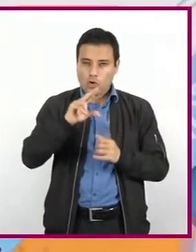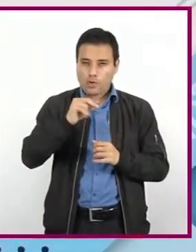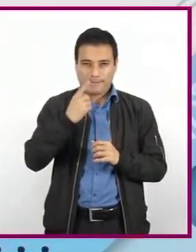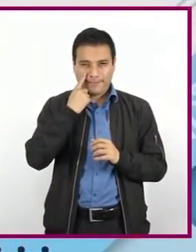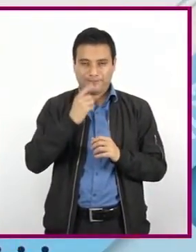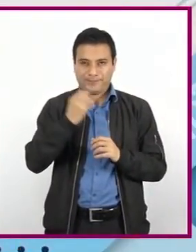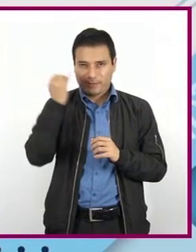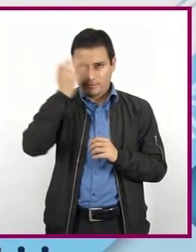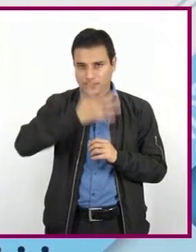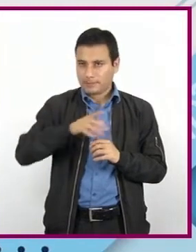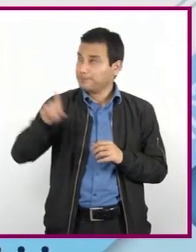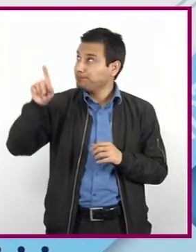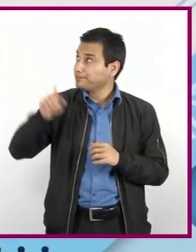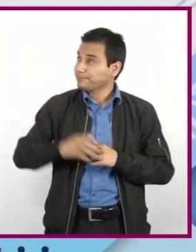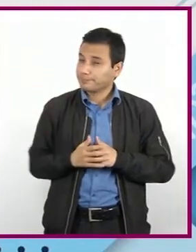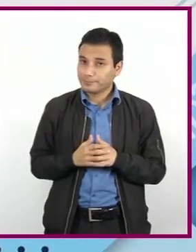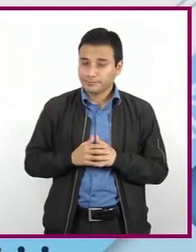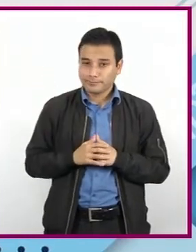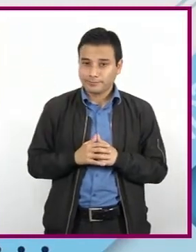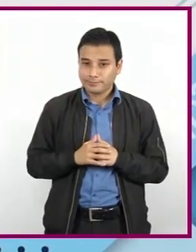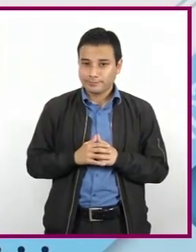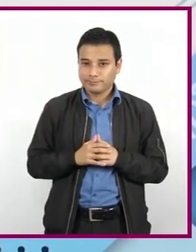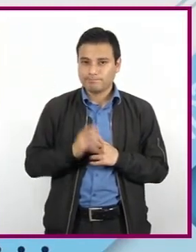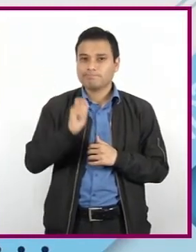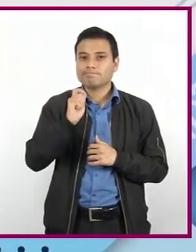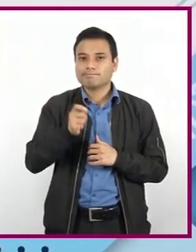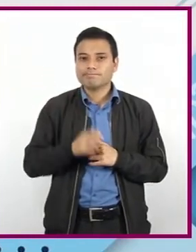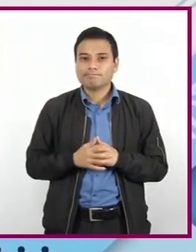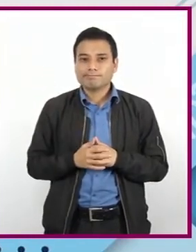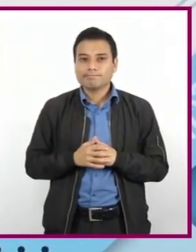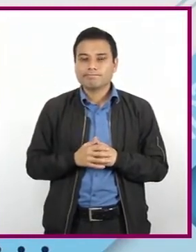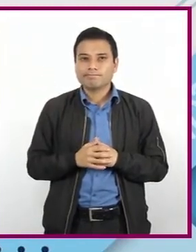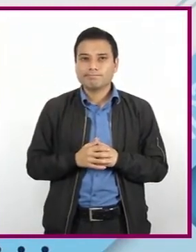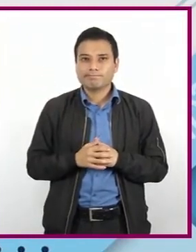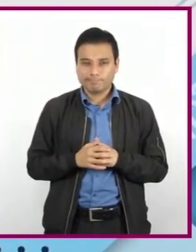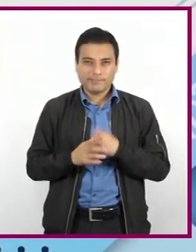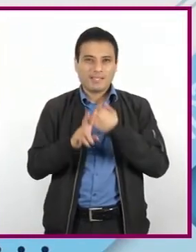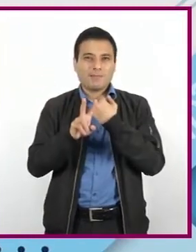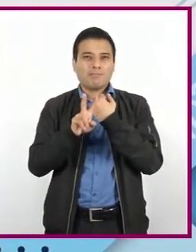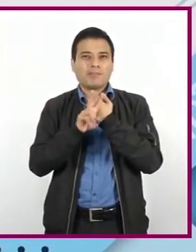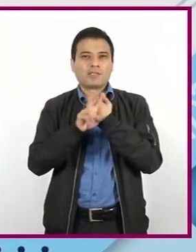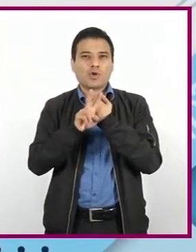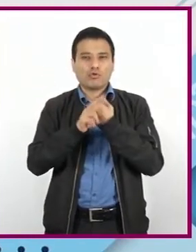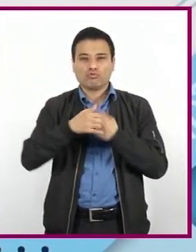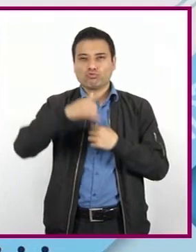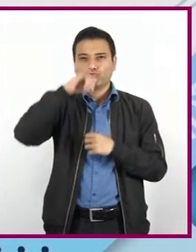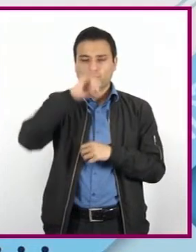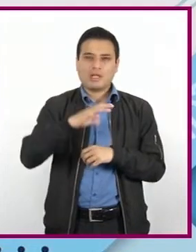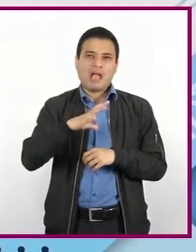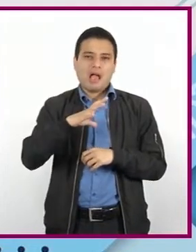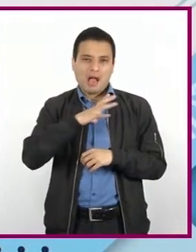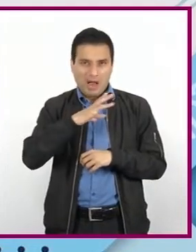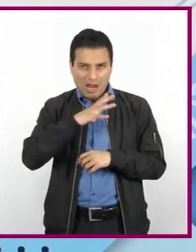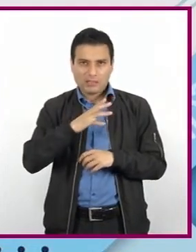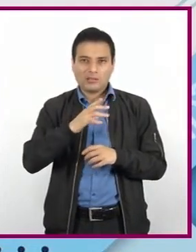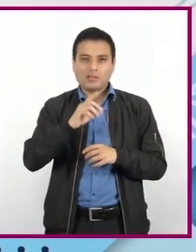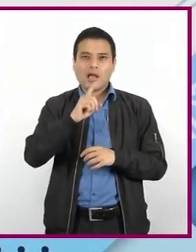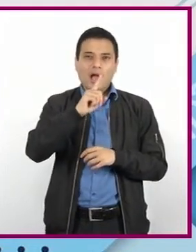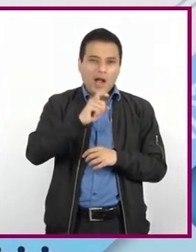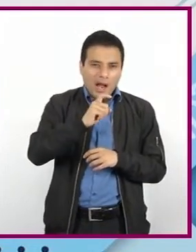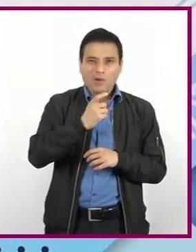siguiente imagen podemos observar la radiografía de unos frascos de vidrio que contienen diferentes tipos de